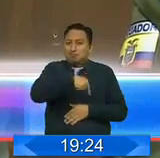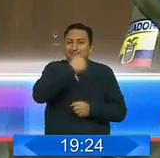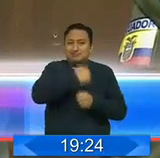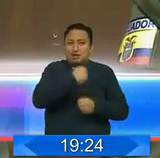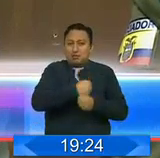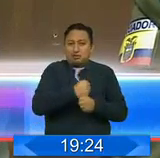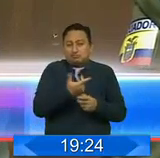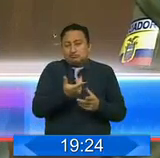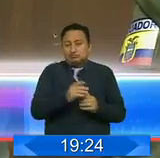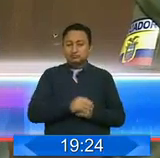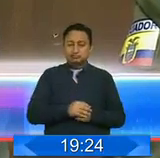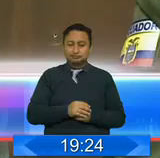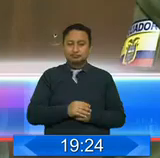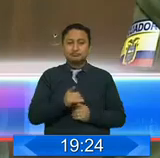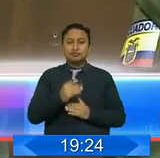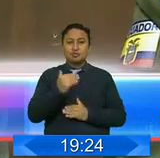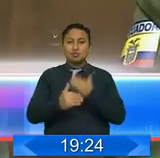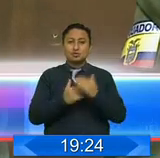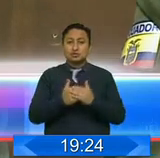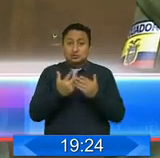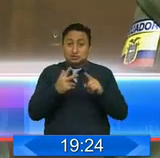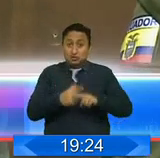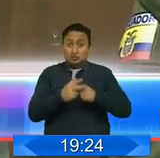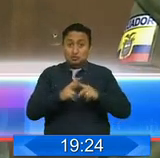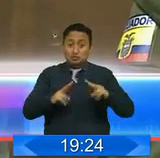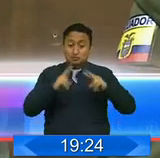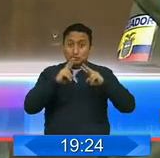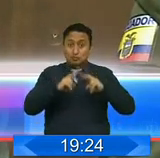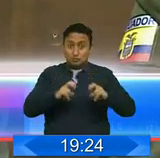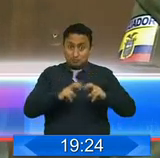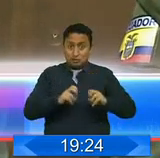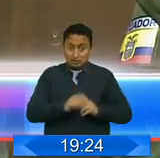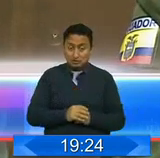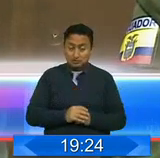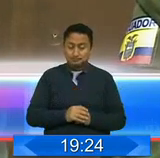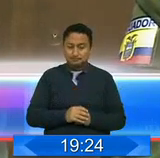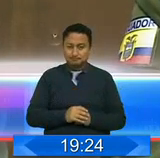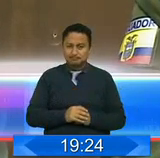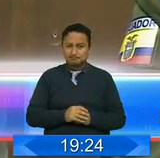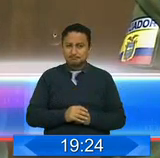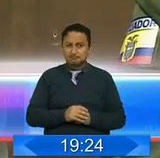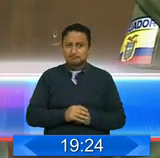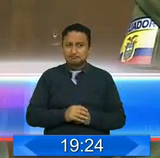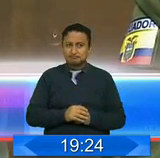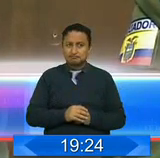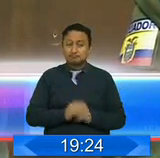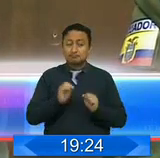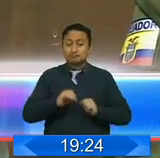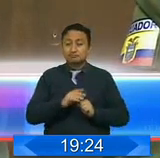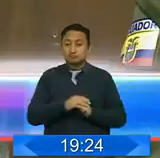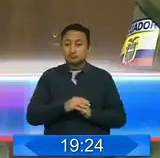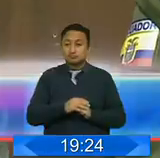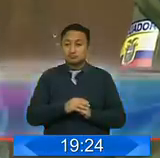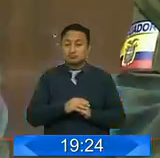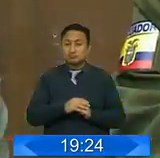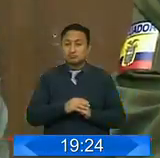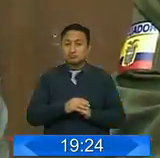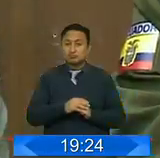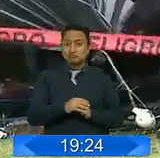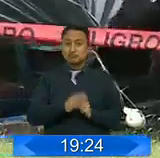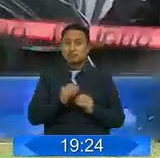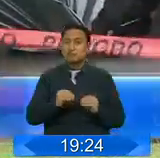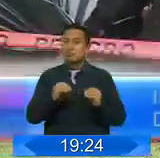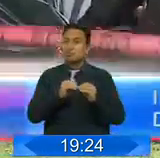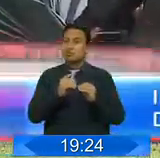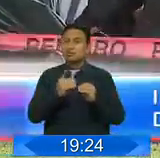trabajo. Está en un proceso de investigación. La investigación demandará muchas